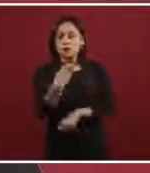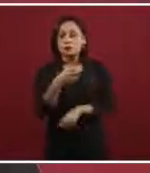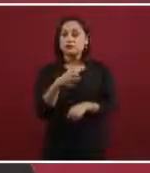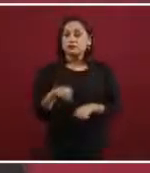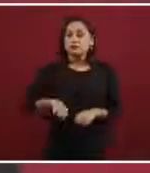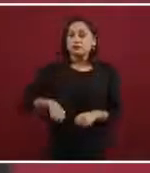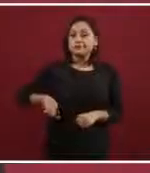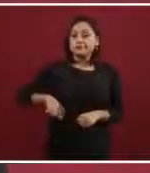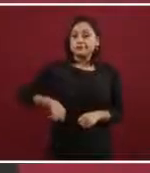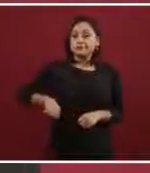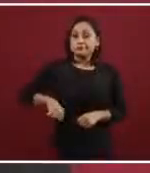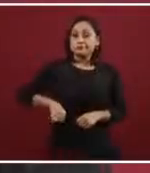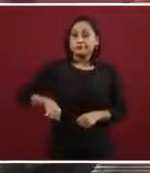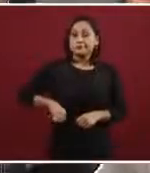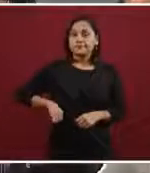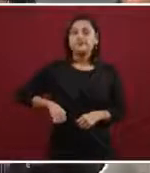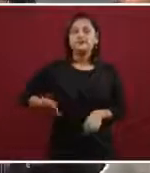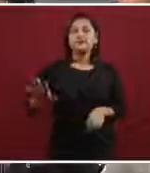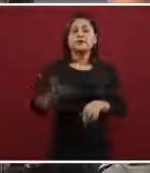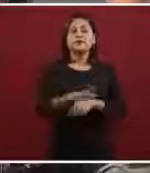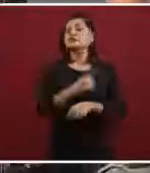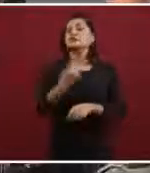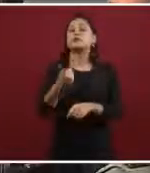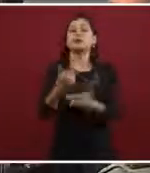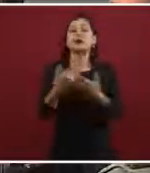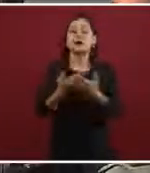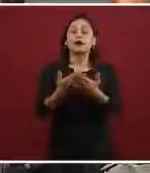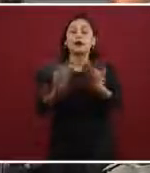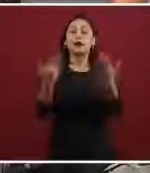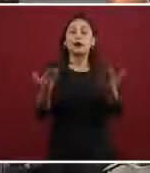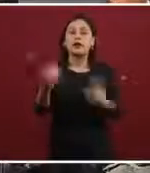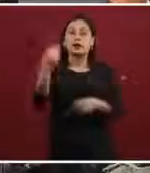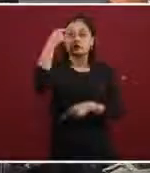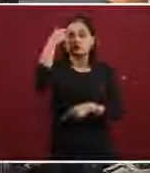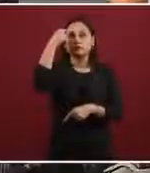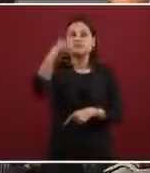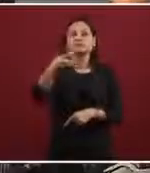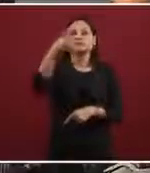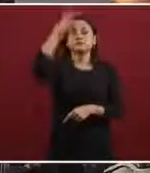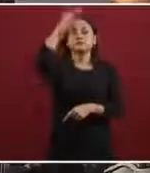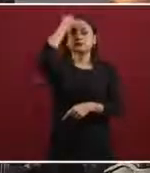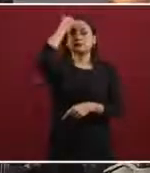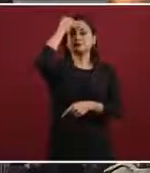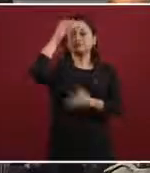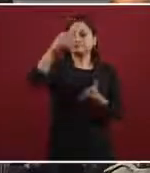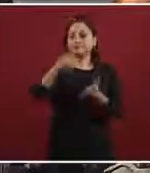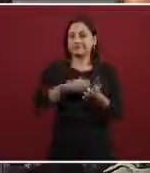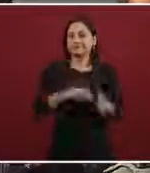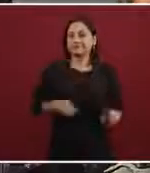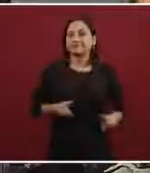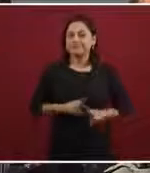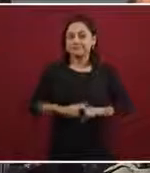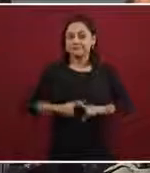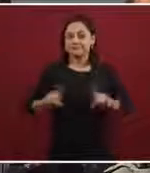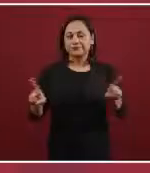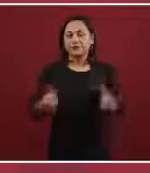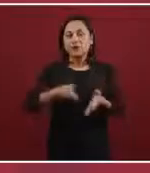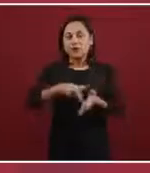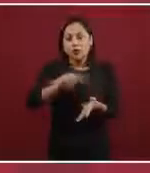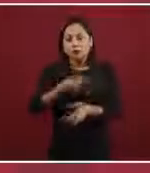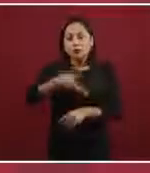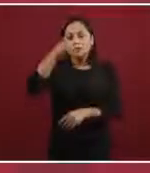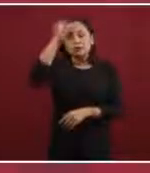es un proceso de reeducación se puede decir que es ingenuo pensar